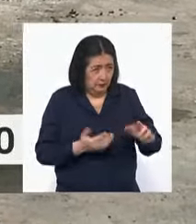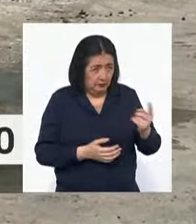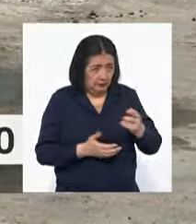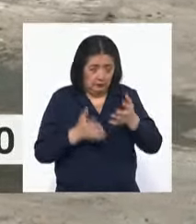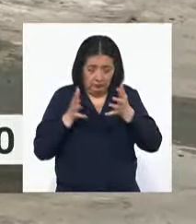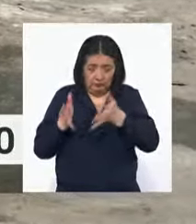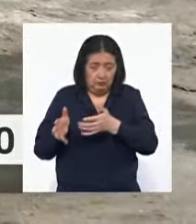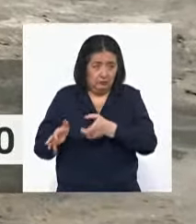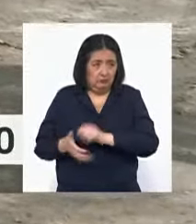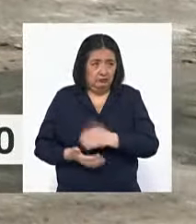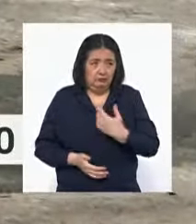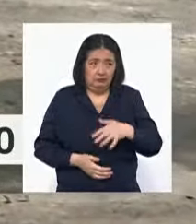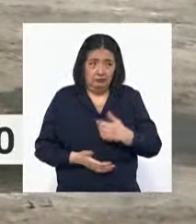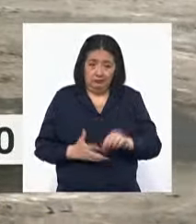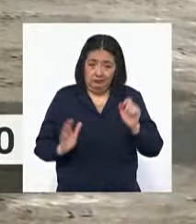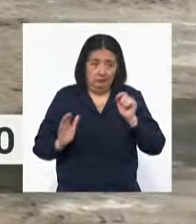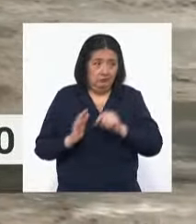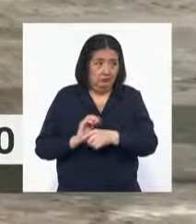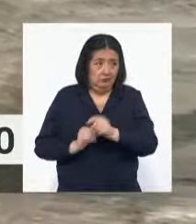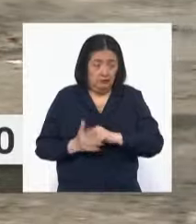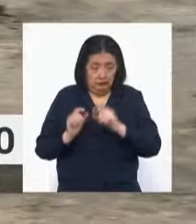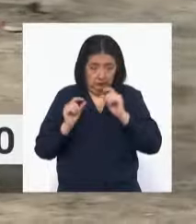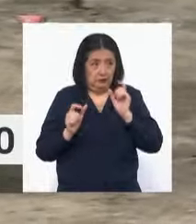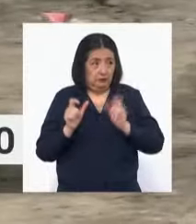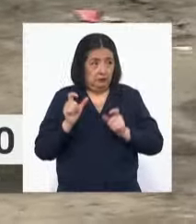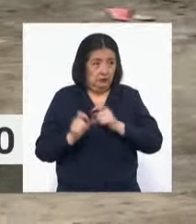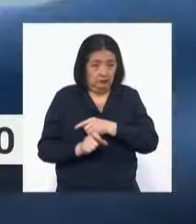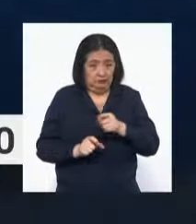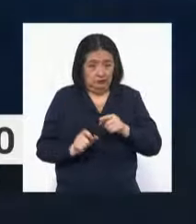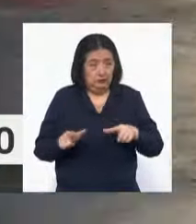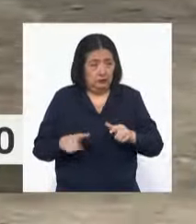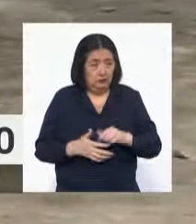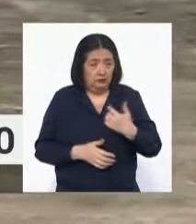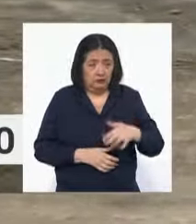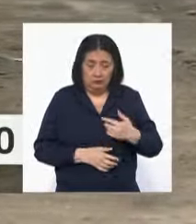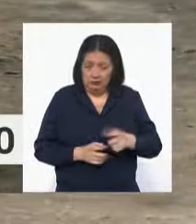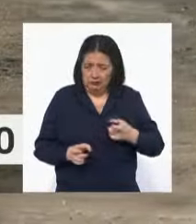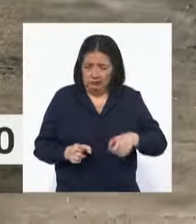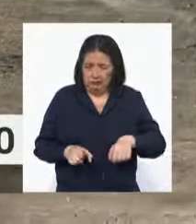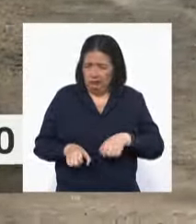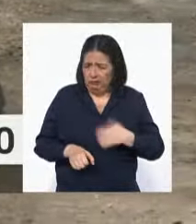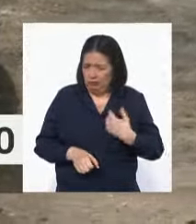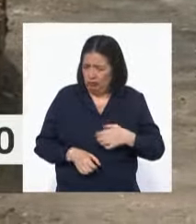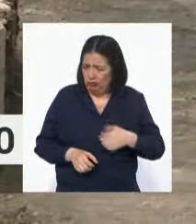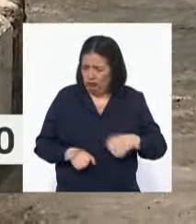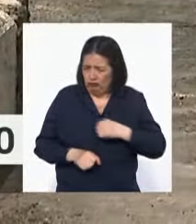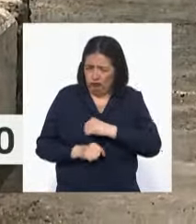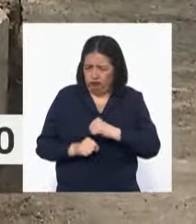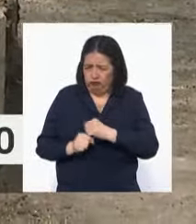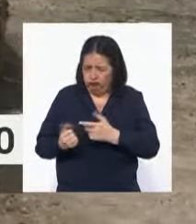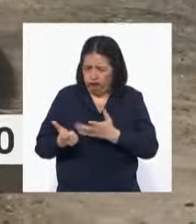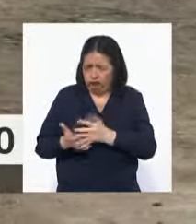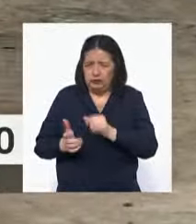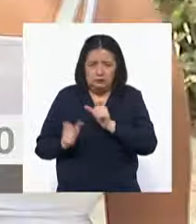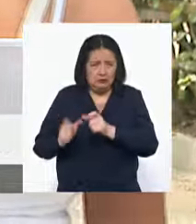los rastros del macabro asesinato que ha sorprendido a los vecinos por el grado de violencia y ensañamiento contra la